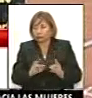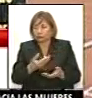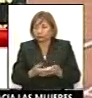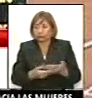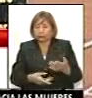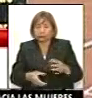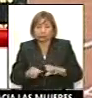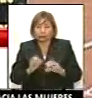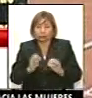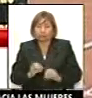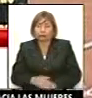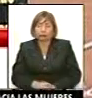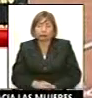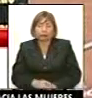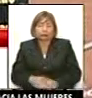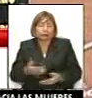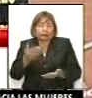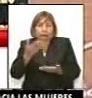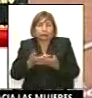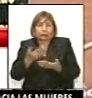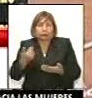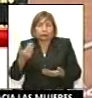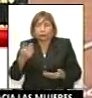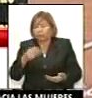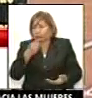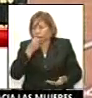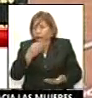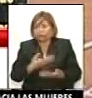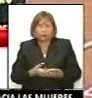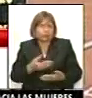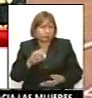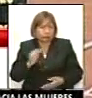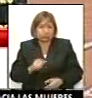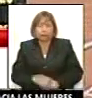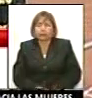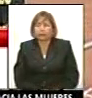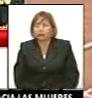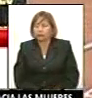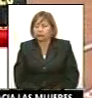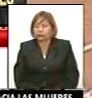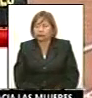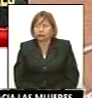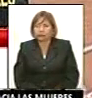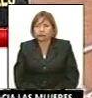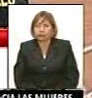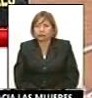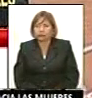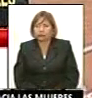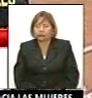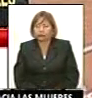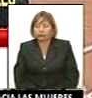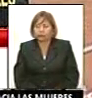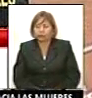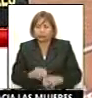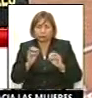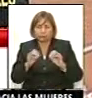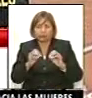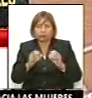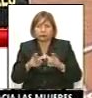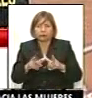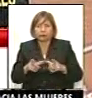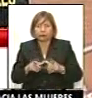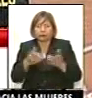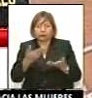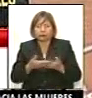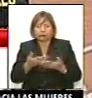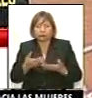o de sus antecedentes, ¿no? Muy buenos, regulares, ¿no? Aquí tiene que manejarse la cosa con mucha